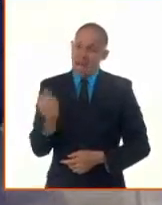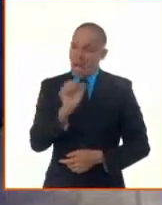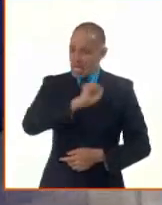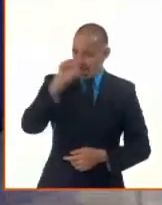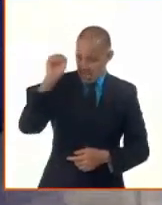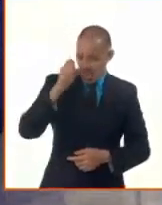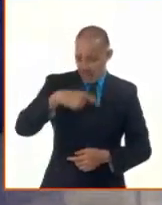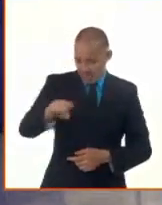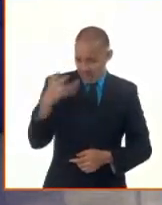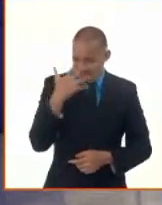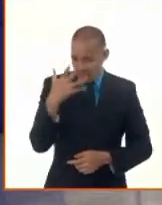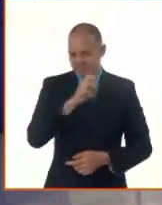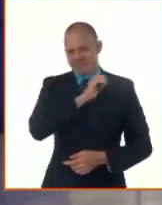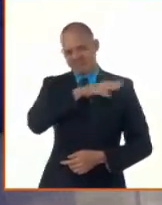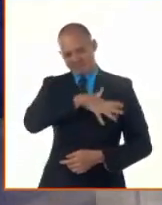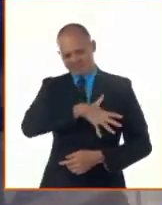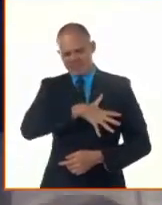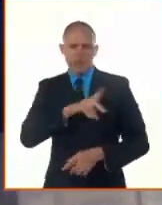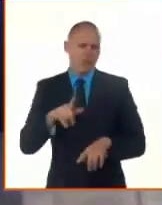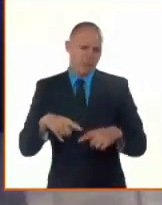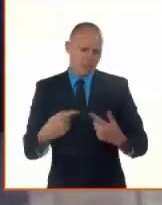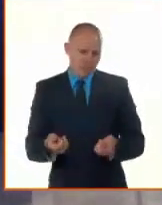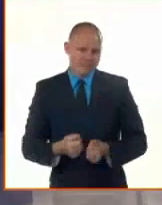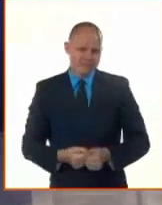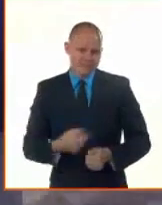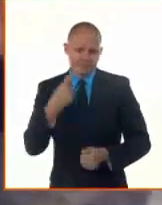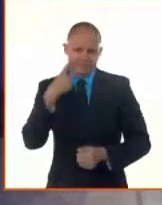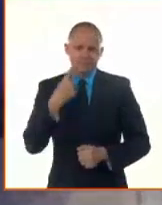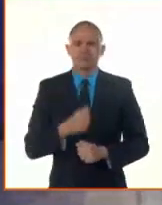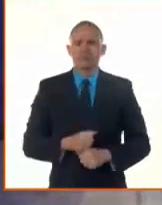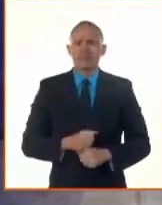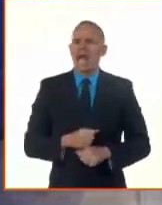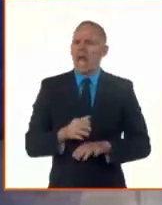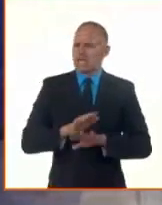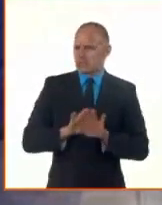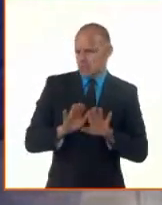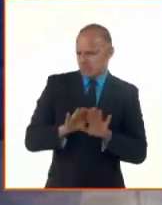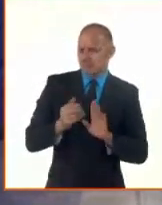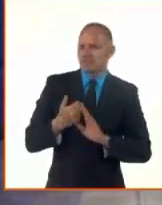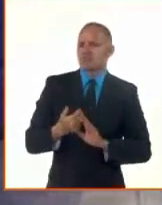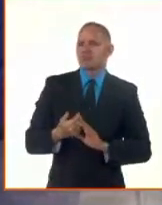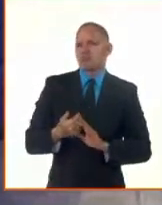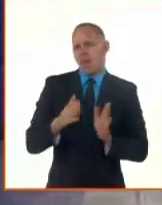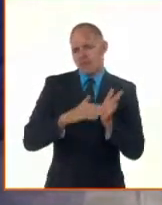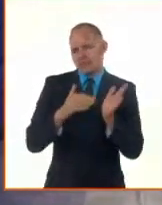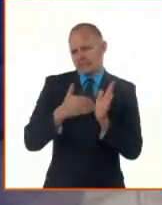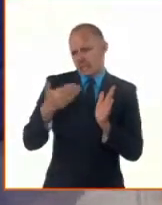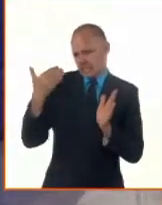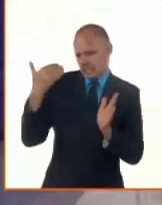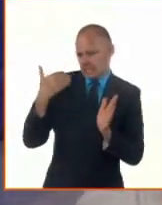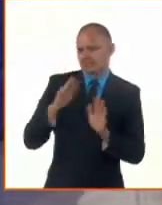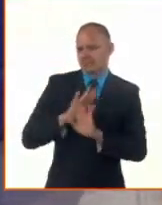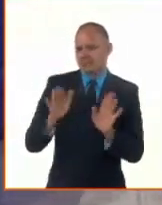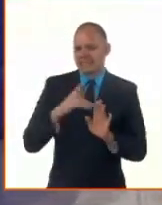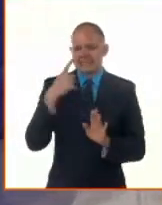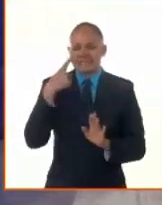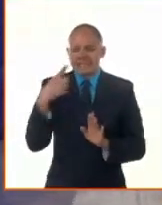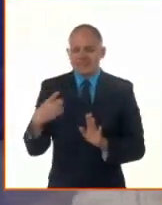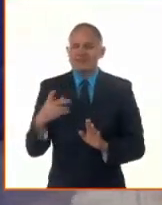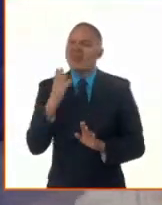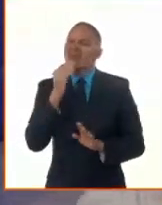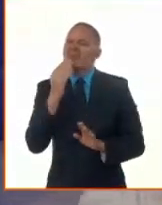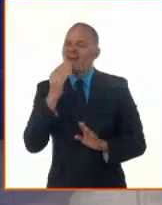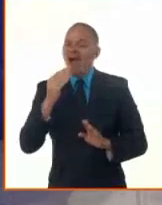después de la primavera árabe el problema palestino comenzó a las ni de ser y la represión